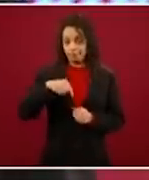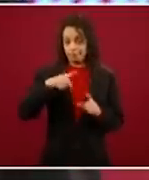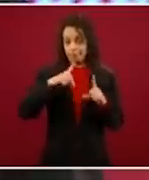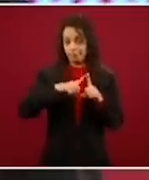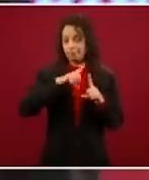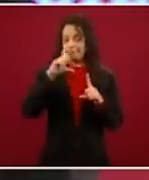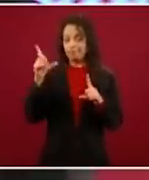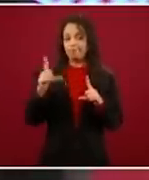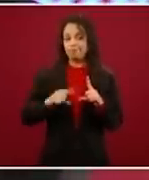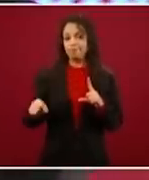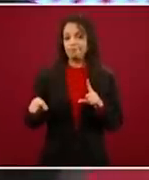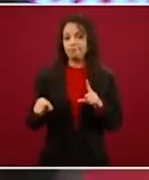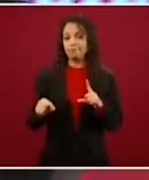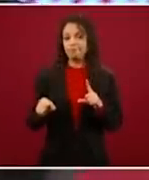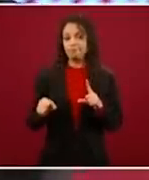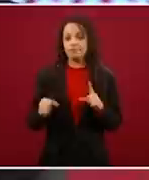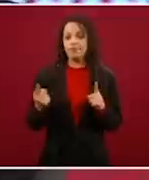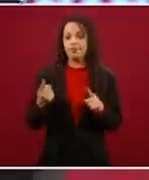se